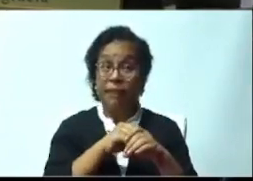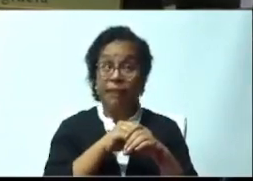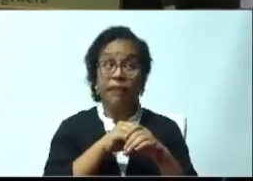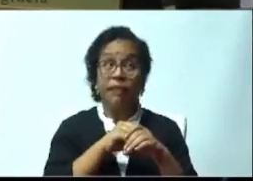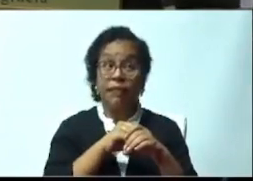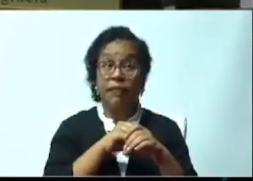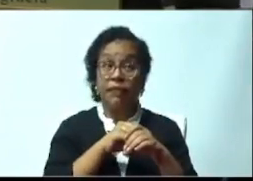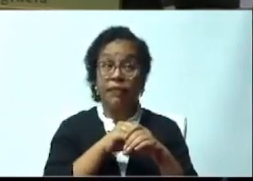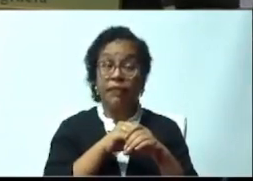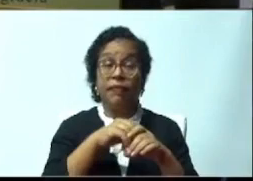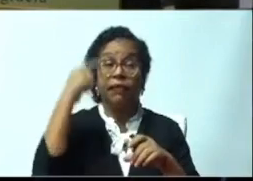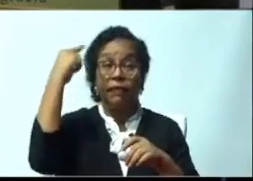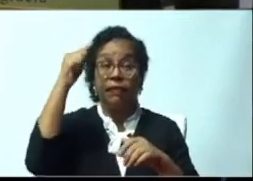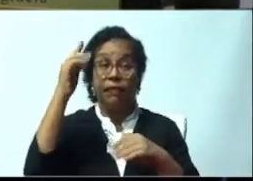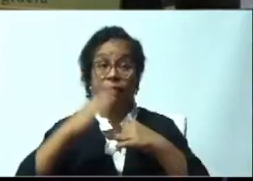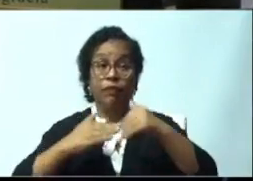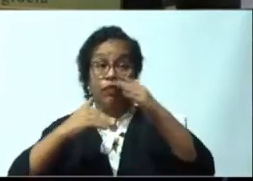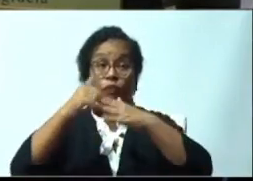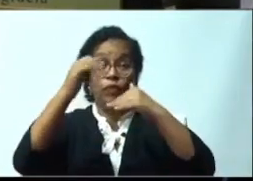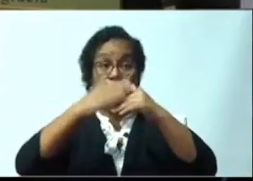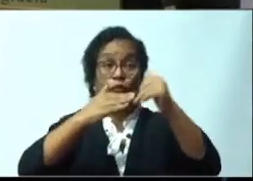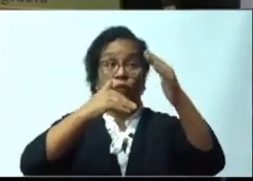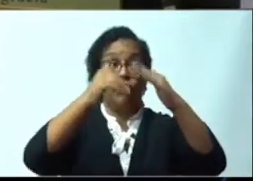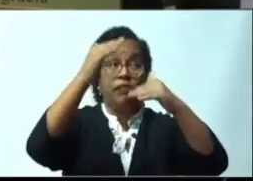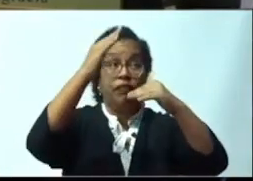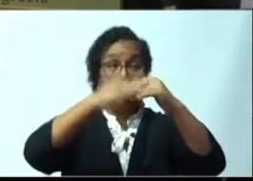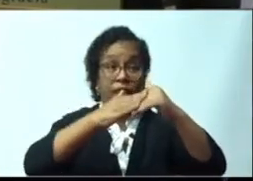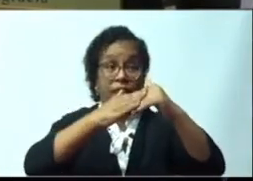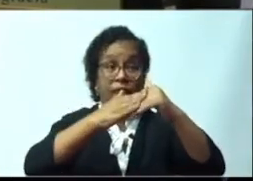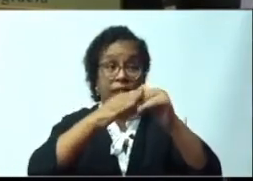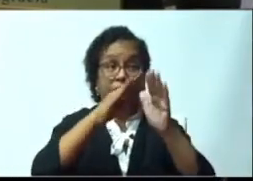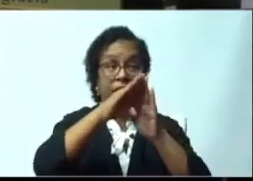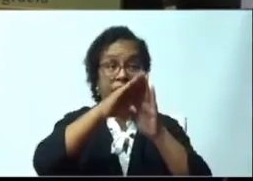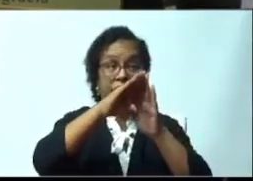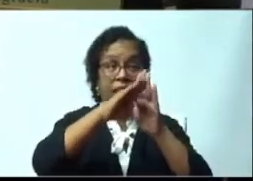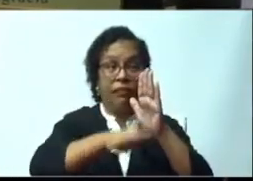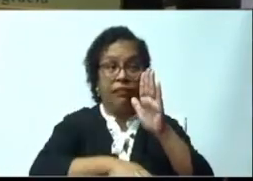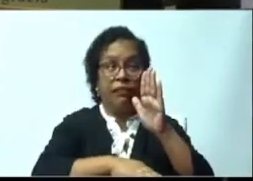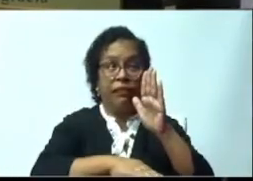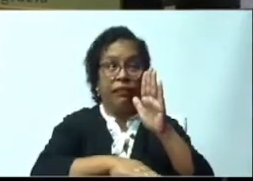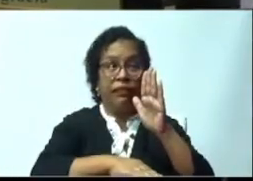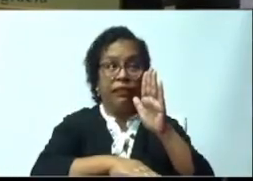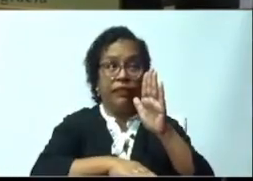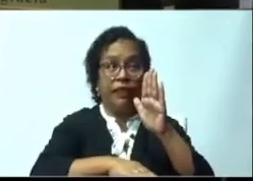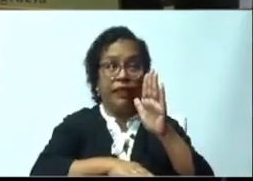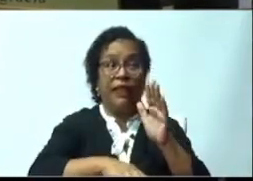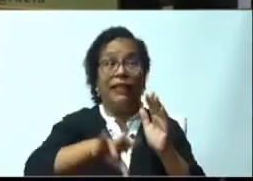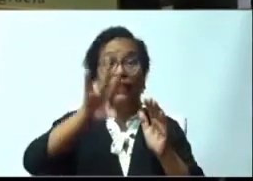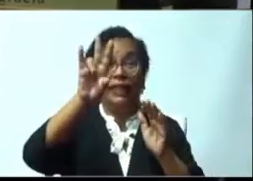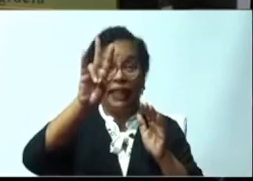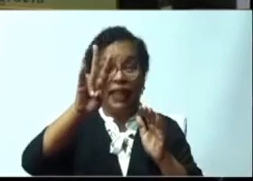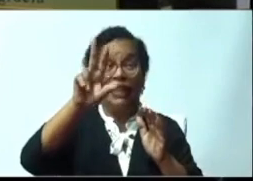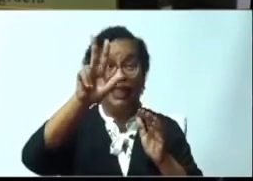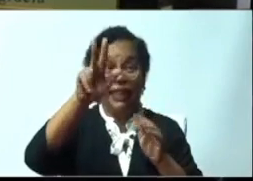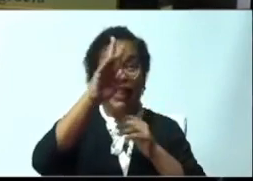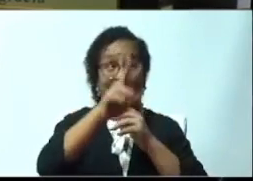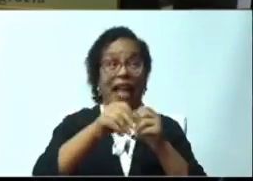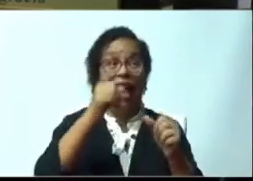en infraestructura, es la más baja de los últimos 73 años.